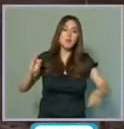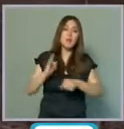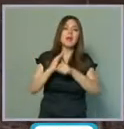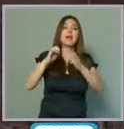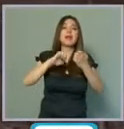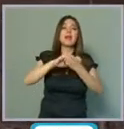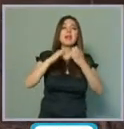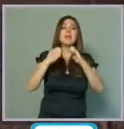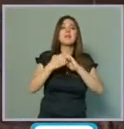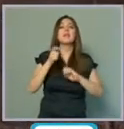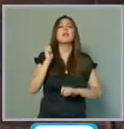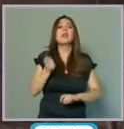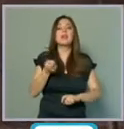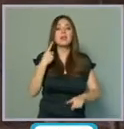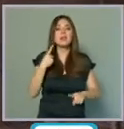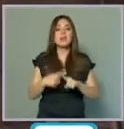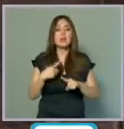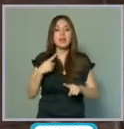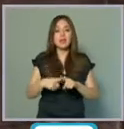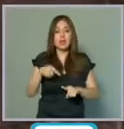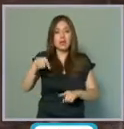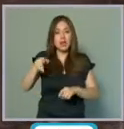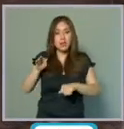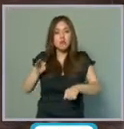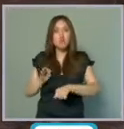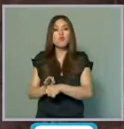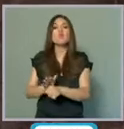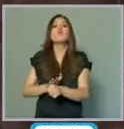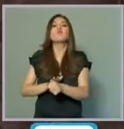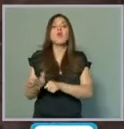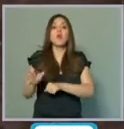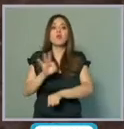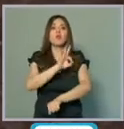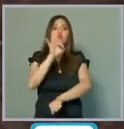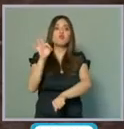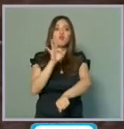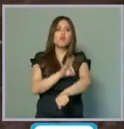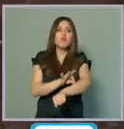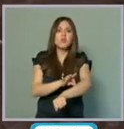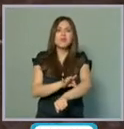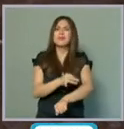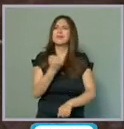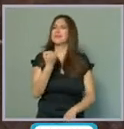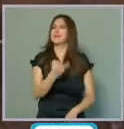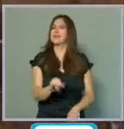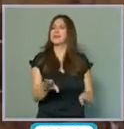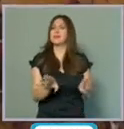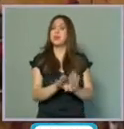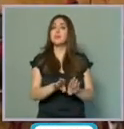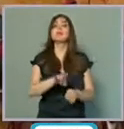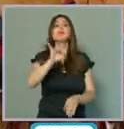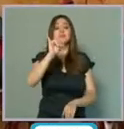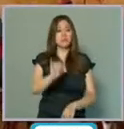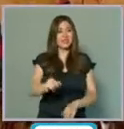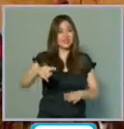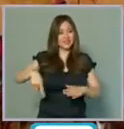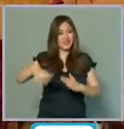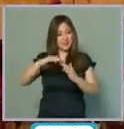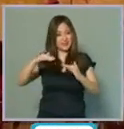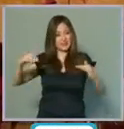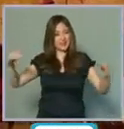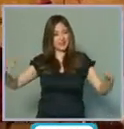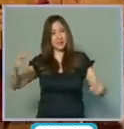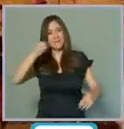los mosquitos. ¿Qué quiere decir esto? No es Sí, cierto. que los mosquitos, hoy por hoy ir a la playa es muy padre, pero en